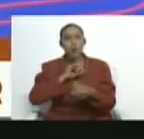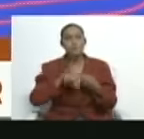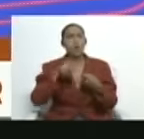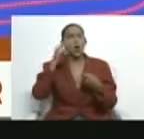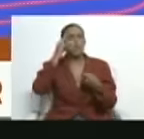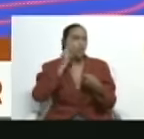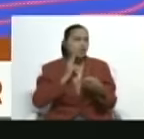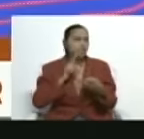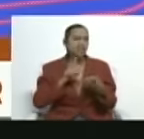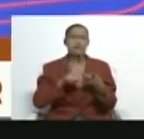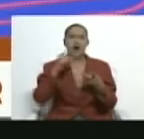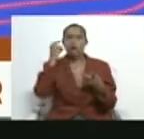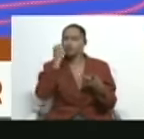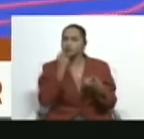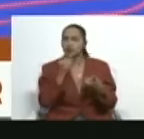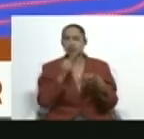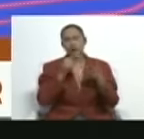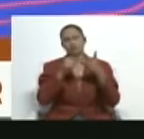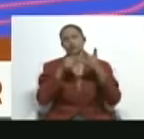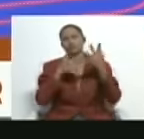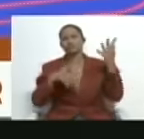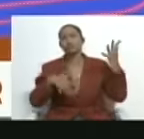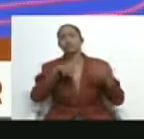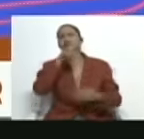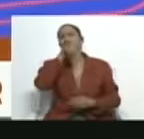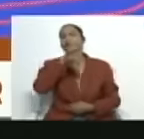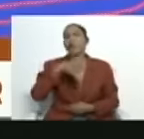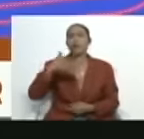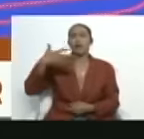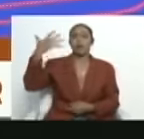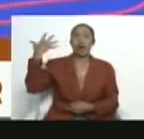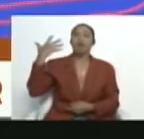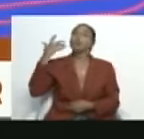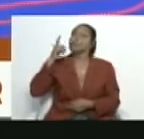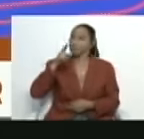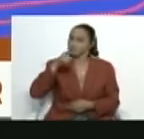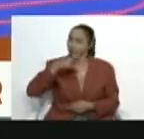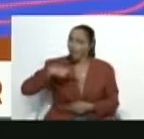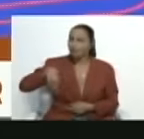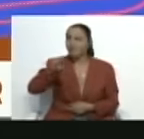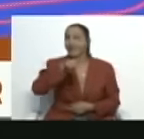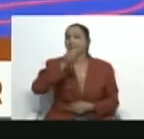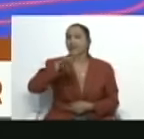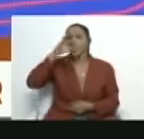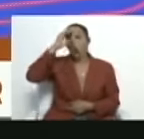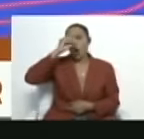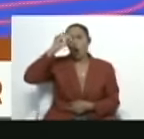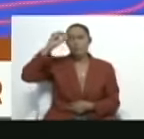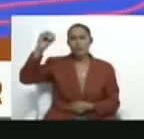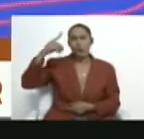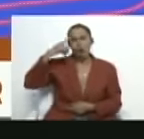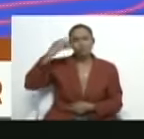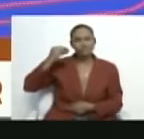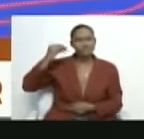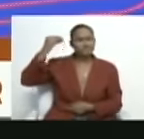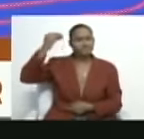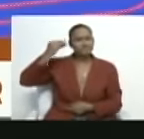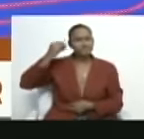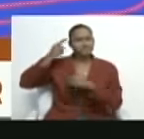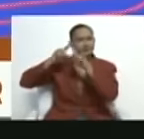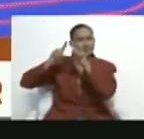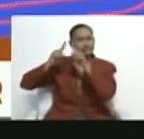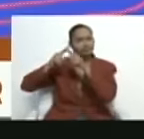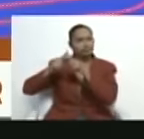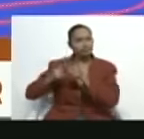de sucre cada quien que saque sus conclusiones de cómo se mueve la geopolítica hoy por hoy y